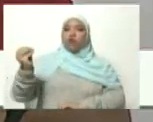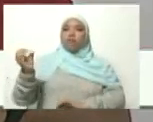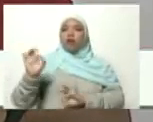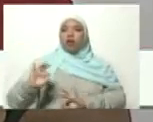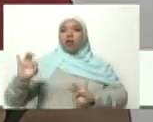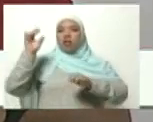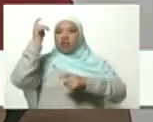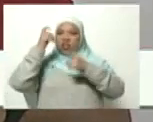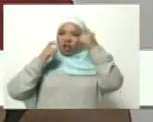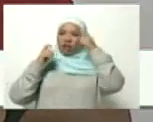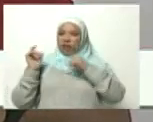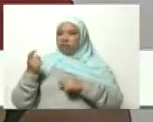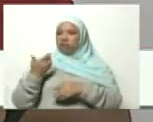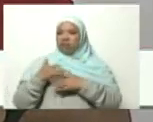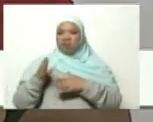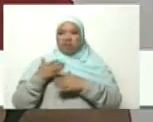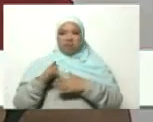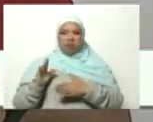chavista.